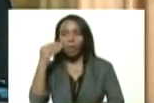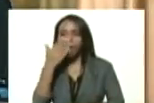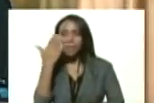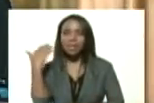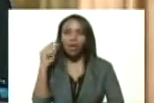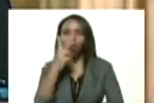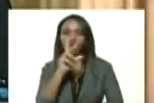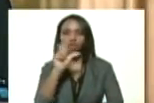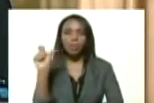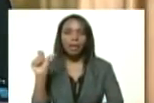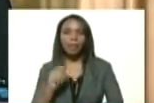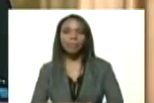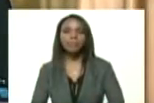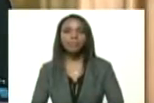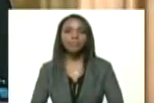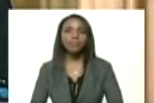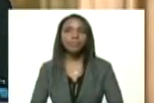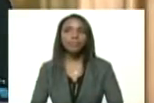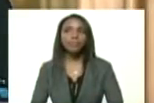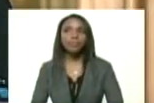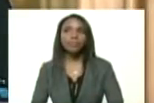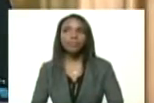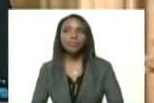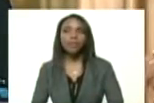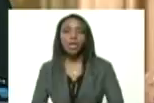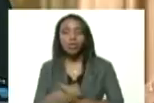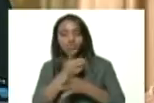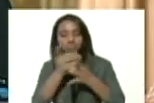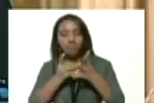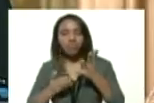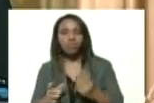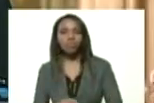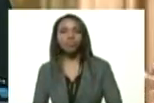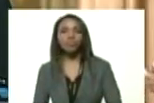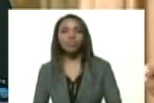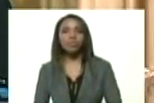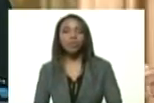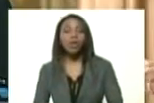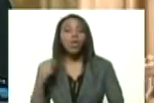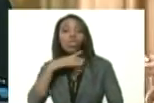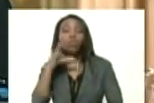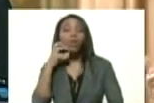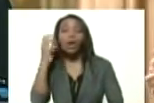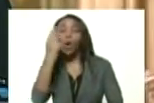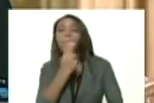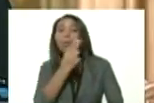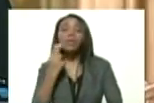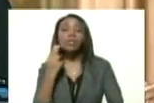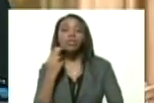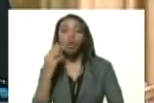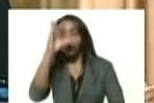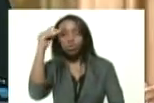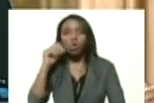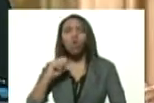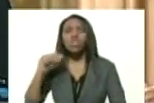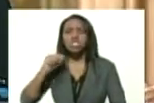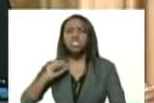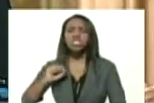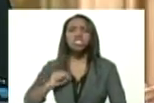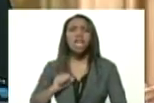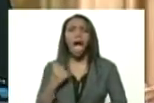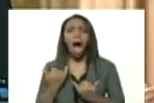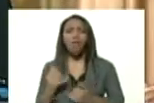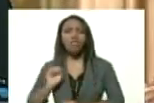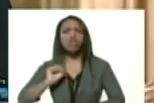semanas los detalles duke se comprometió control que esta vez sí